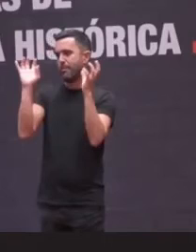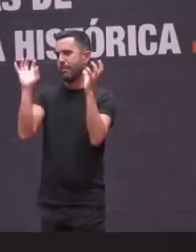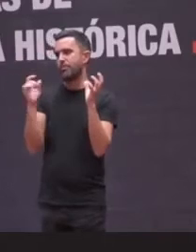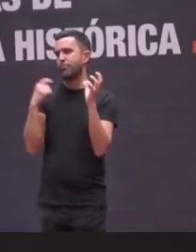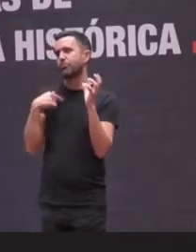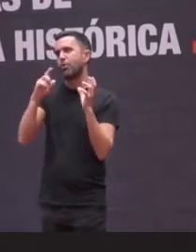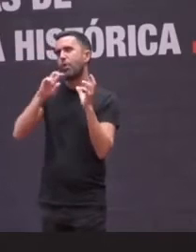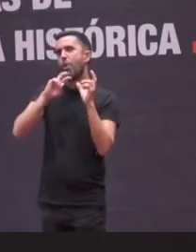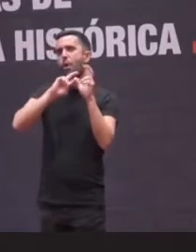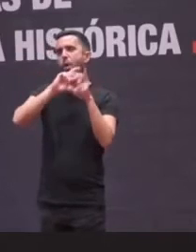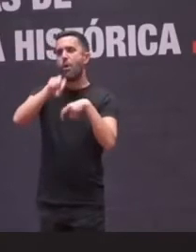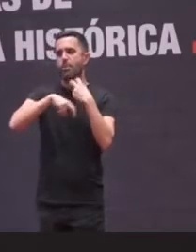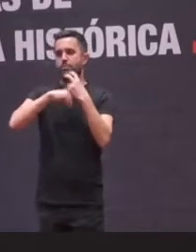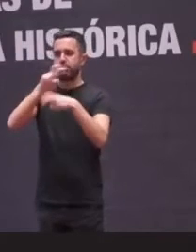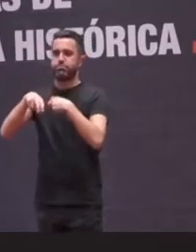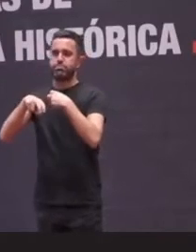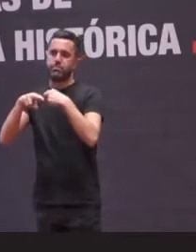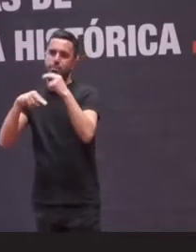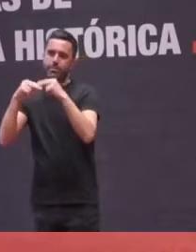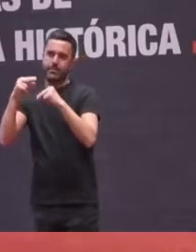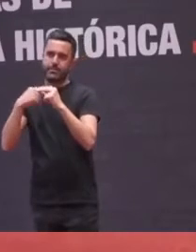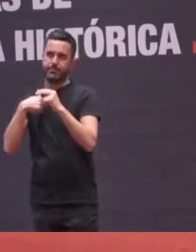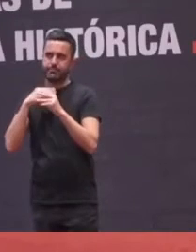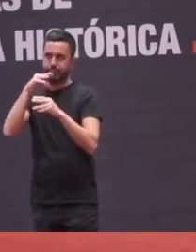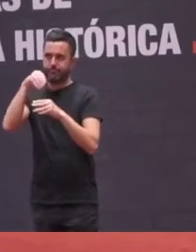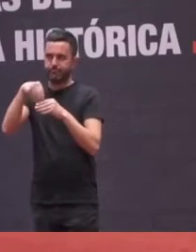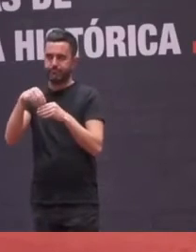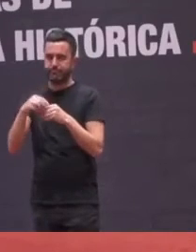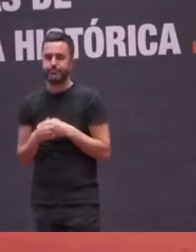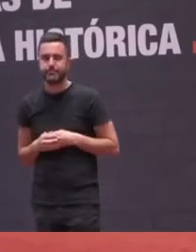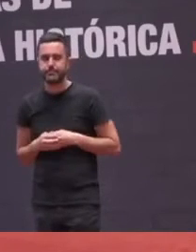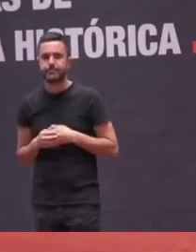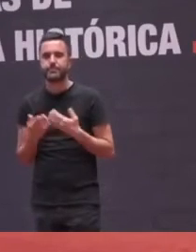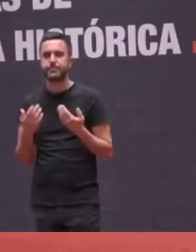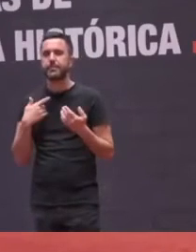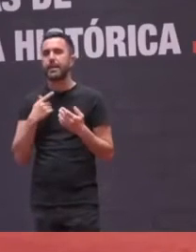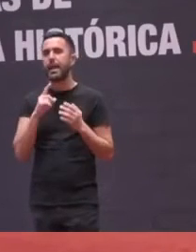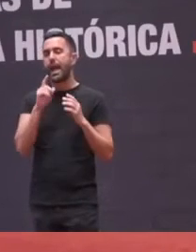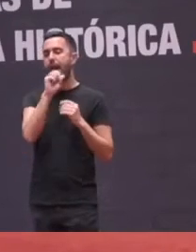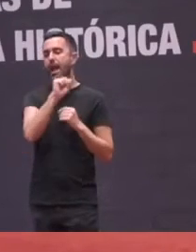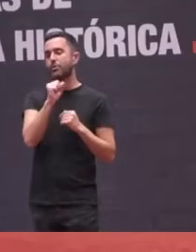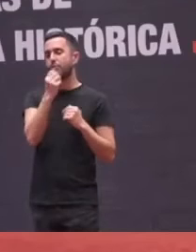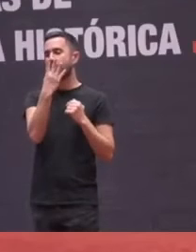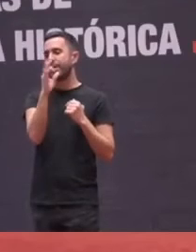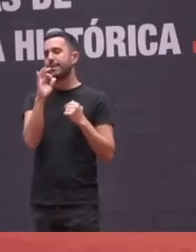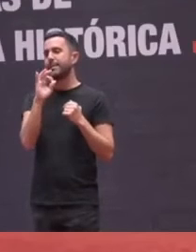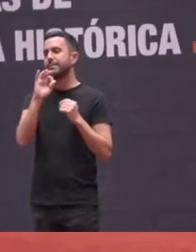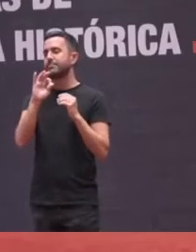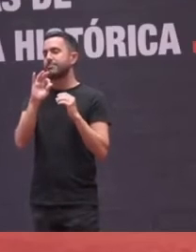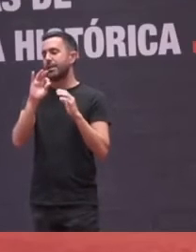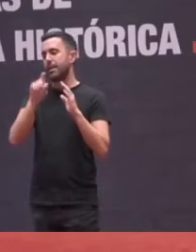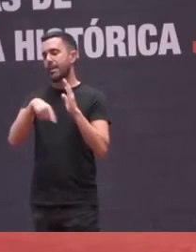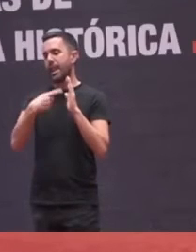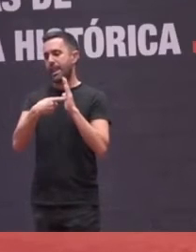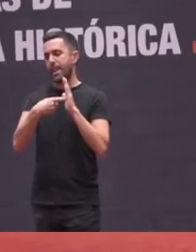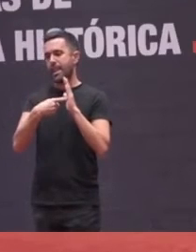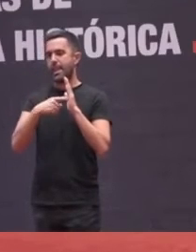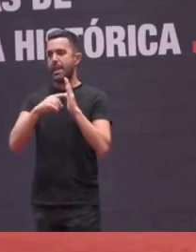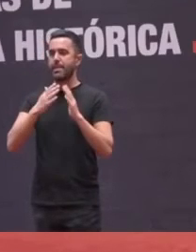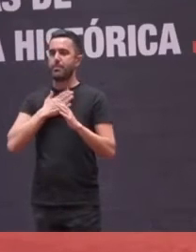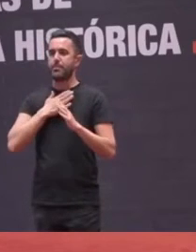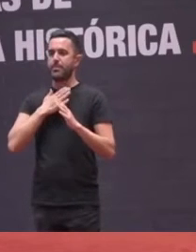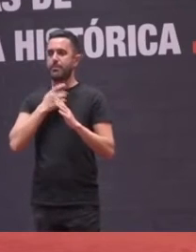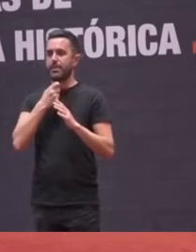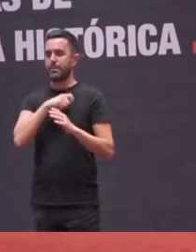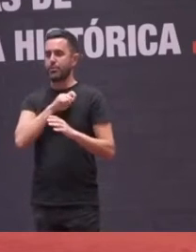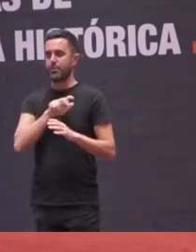realizan. Hai un dato, no ano 40, a finais do ano 40, se aproba a Lei de Patrimonio Nacional. Franco se apura no ano 40, un ano despois